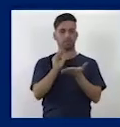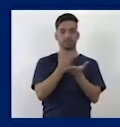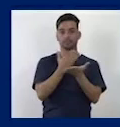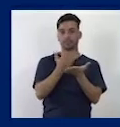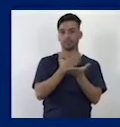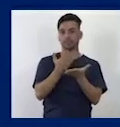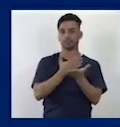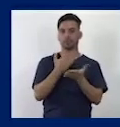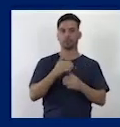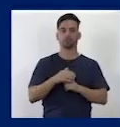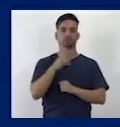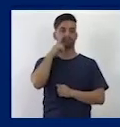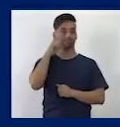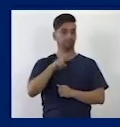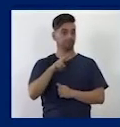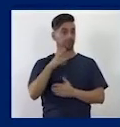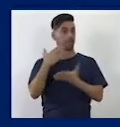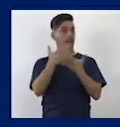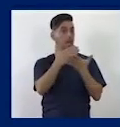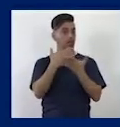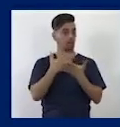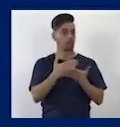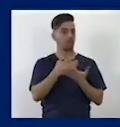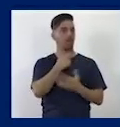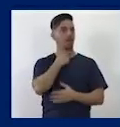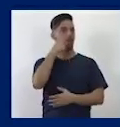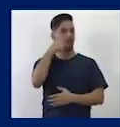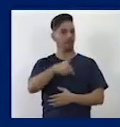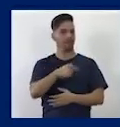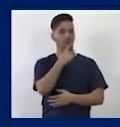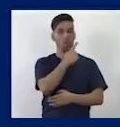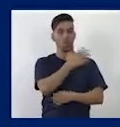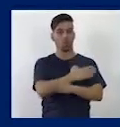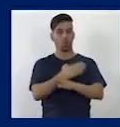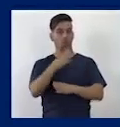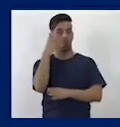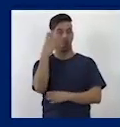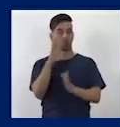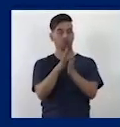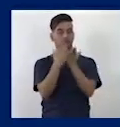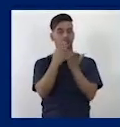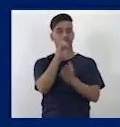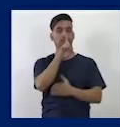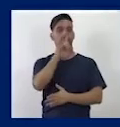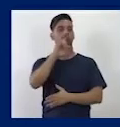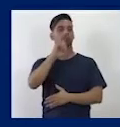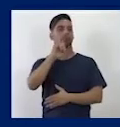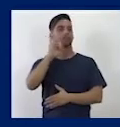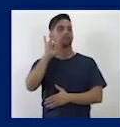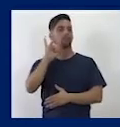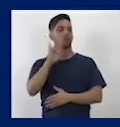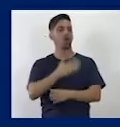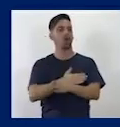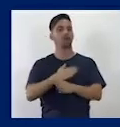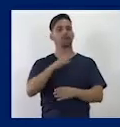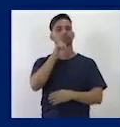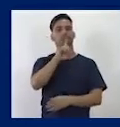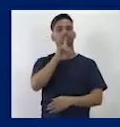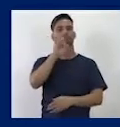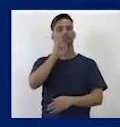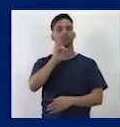libro de texto mire aquí pues estudiar estudiar los ejemplos del 1 al 4 de las páginas 162 a